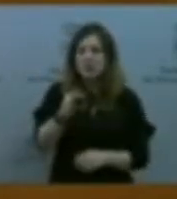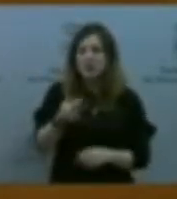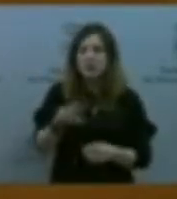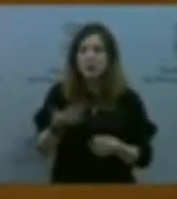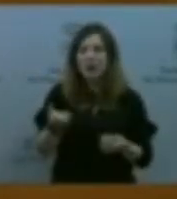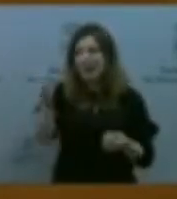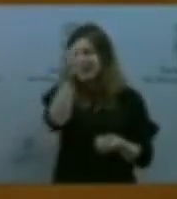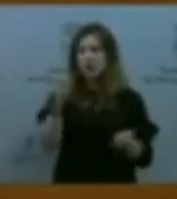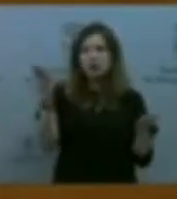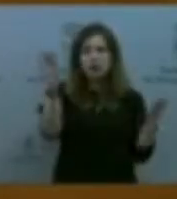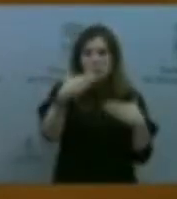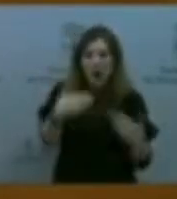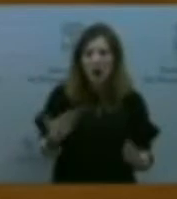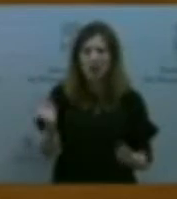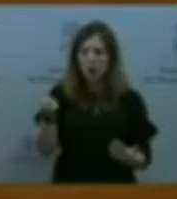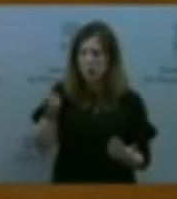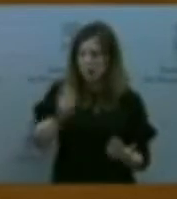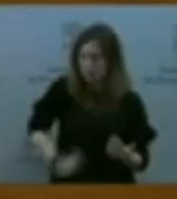equipos multidisciplinarios